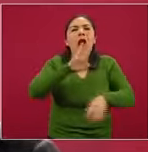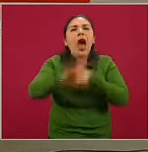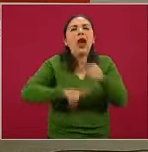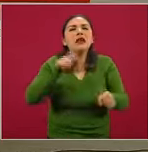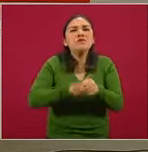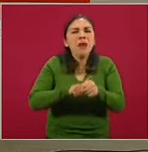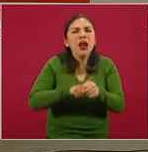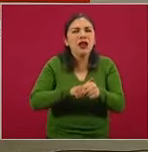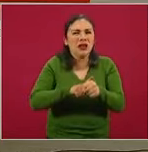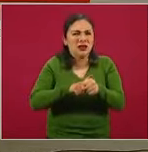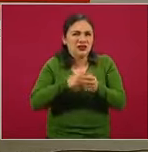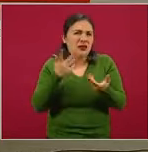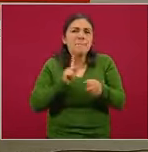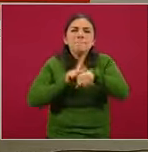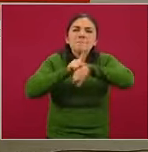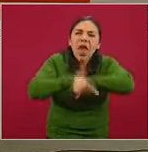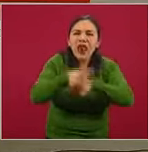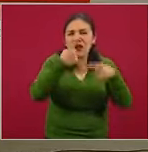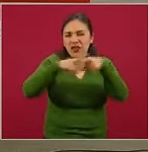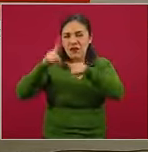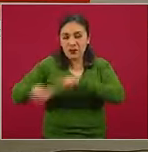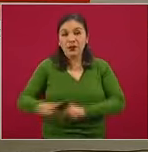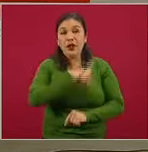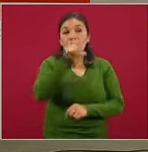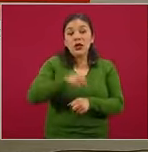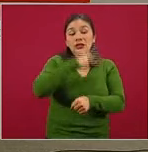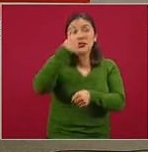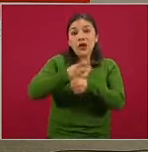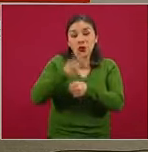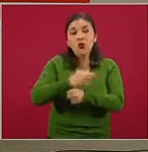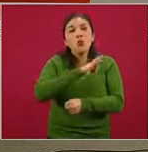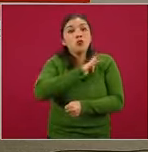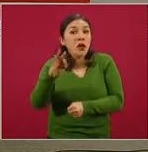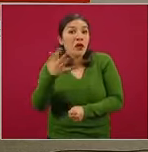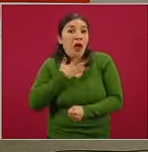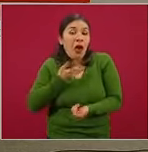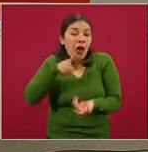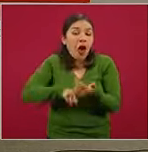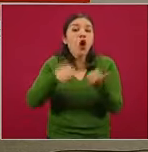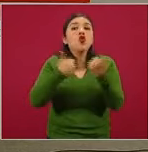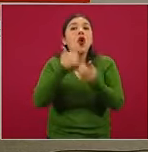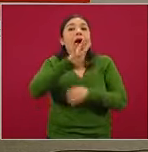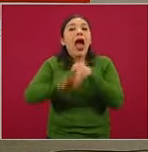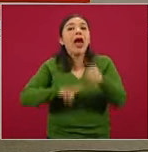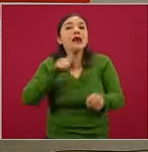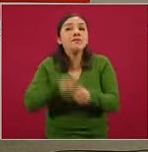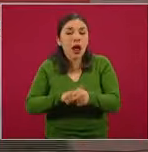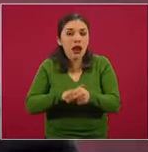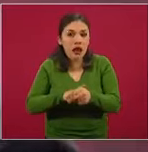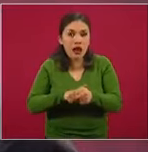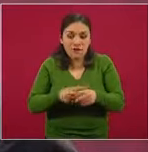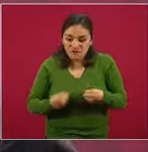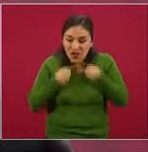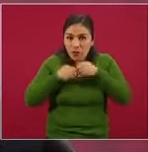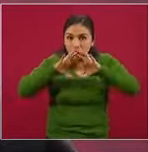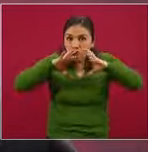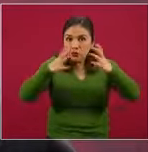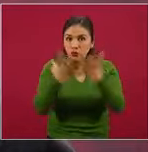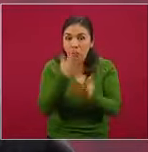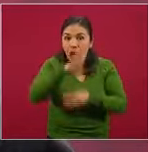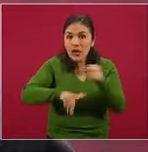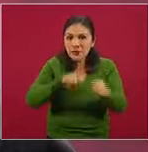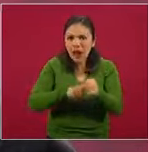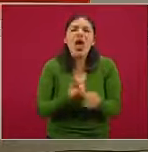de tejidos animales. Luego viene una fase en donde puede estar involucrada la investigación con animales completos, vivos. Y hay